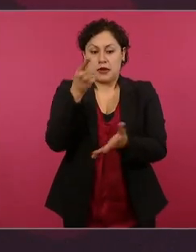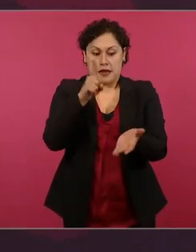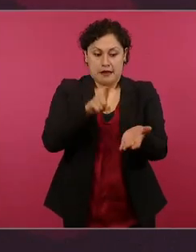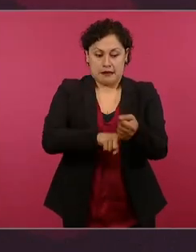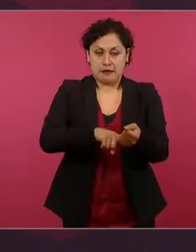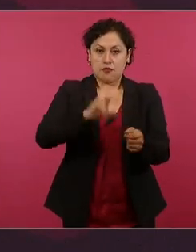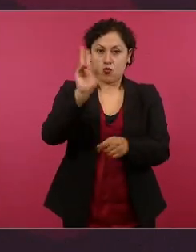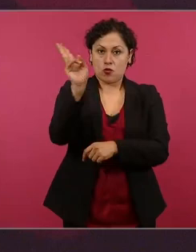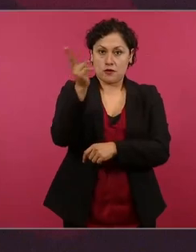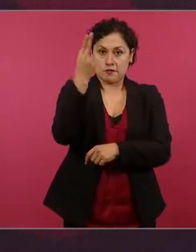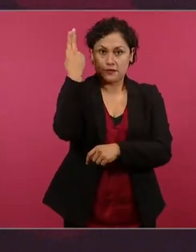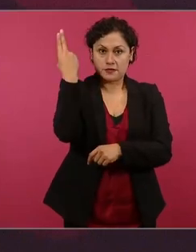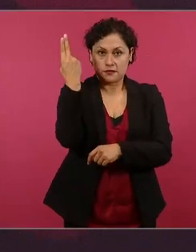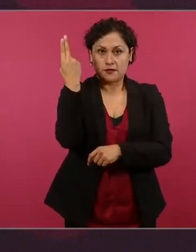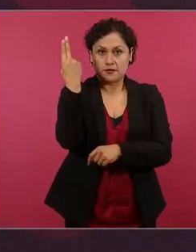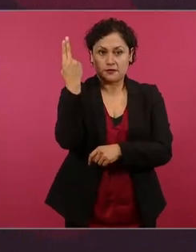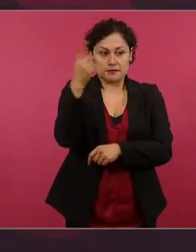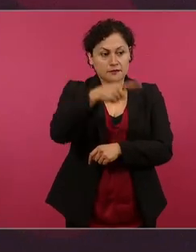pensando